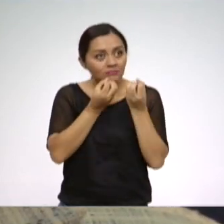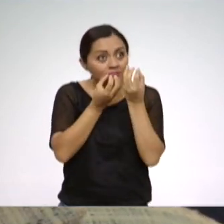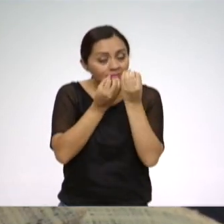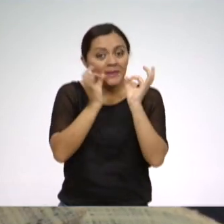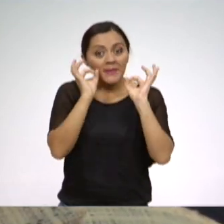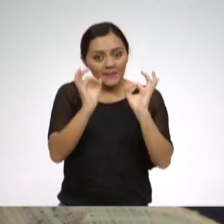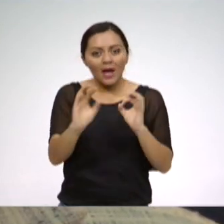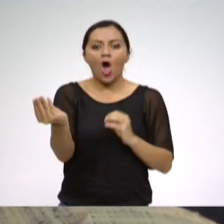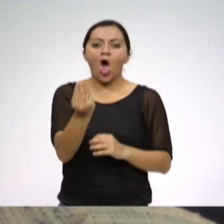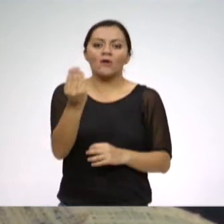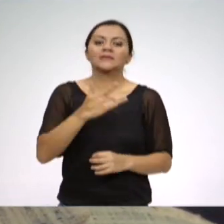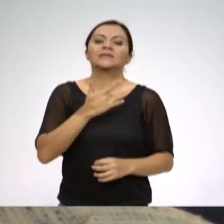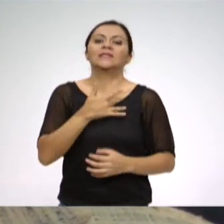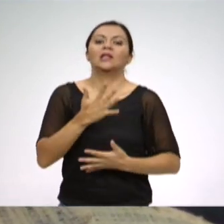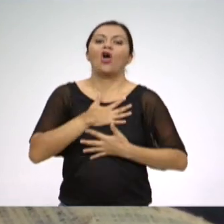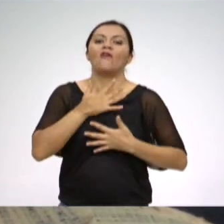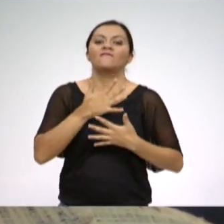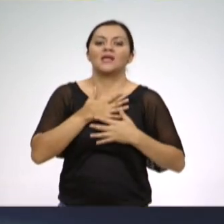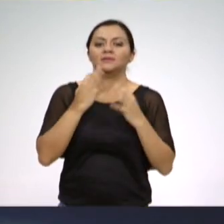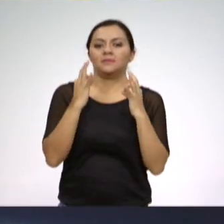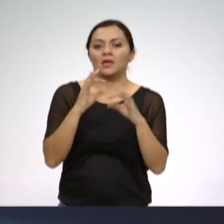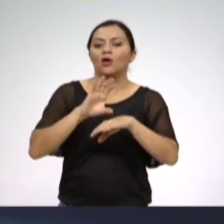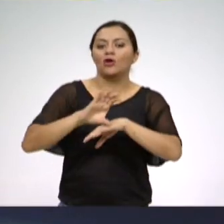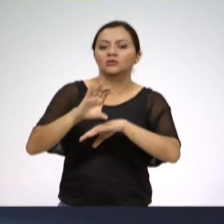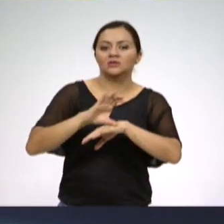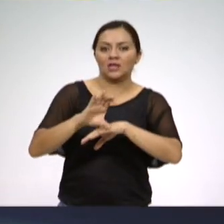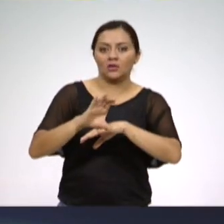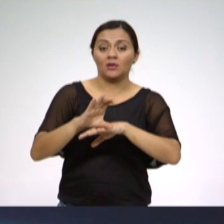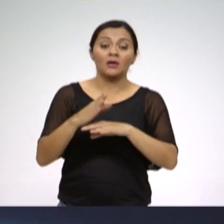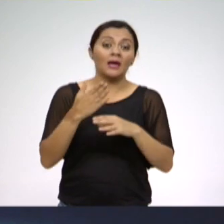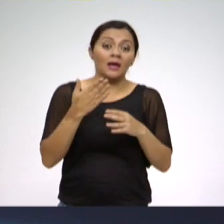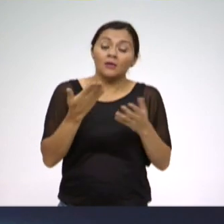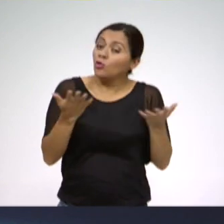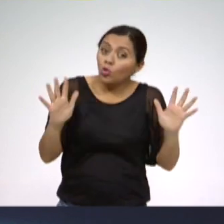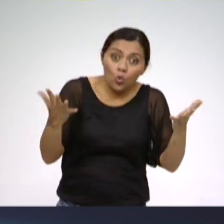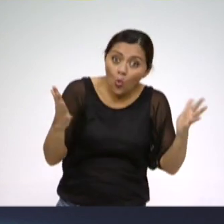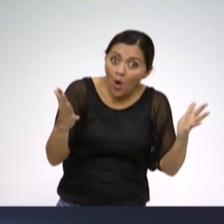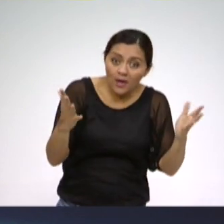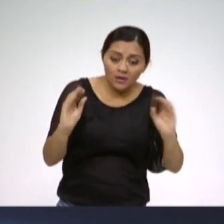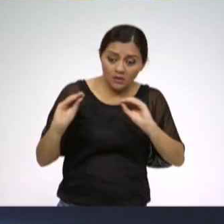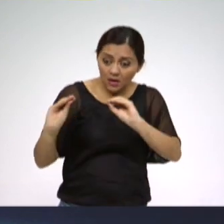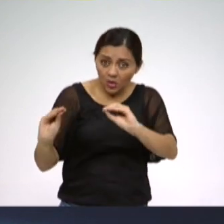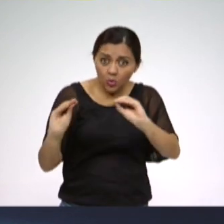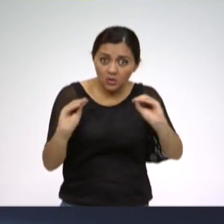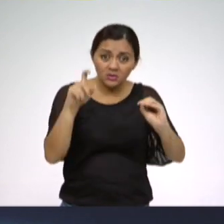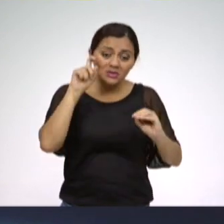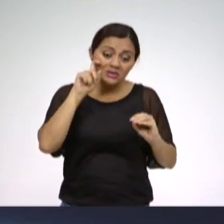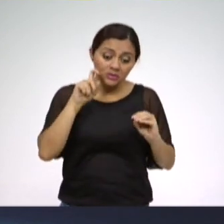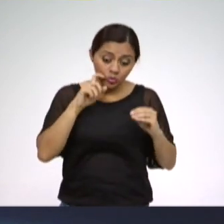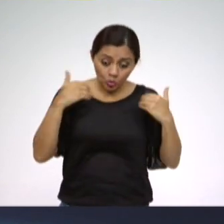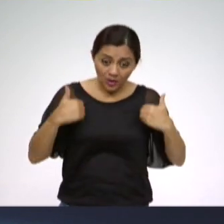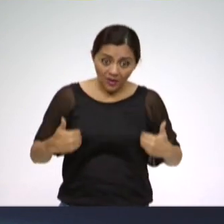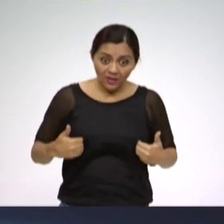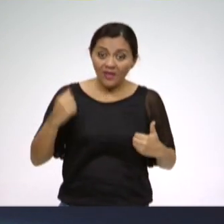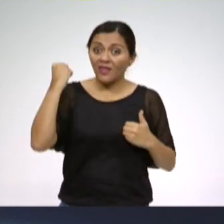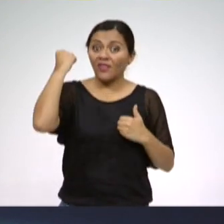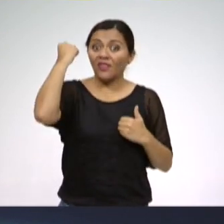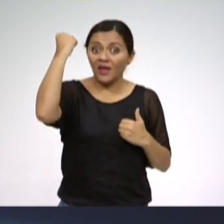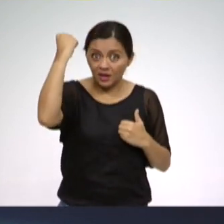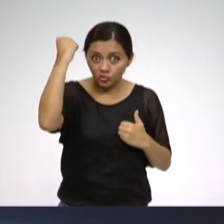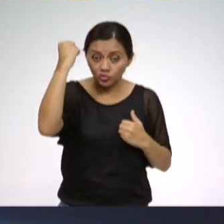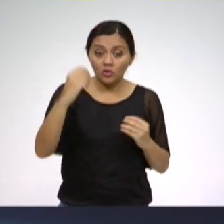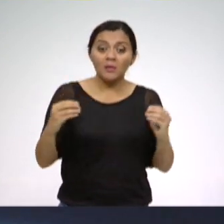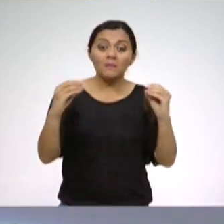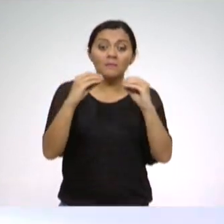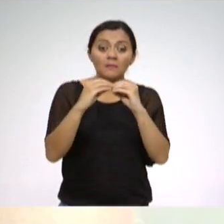confidencialidad y que pueda darle una consejería. Si no hay educación, si no sé exactamente que la sexualidad es un derecho, y además si no veo